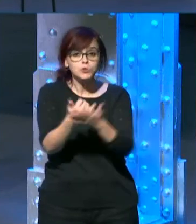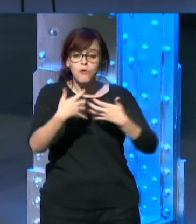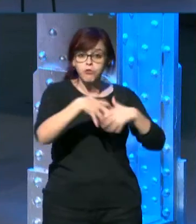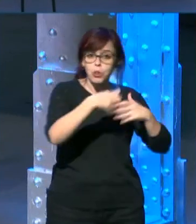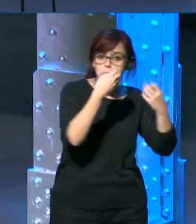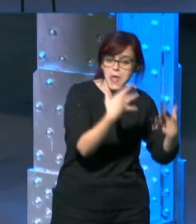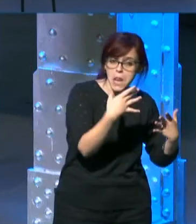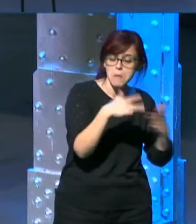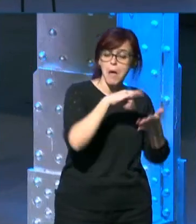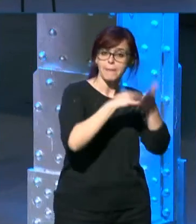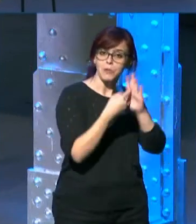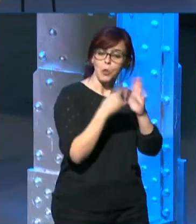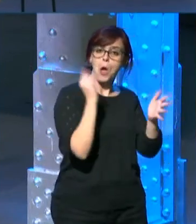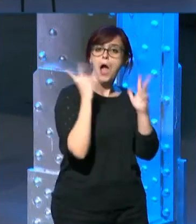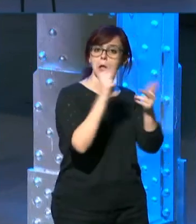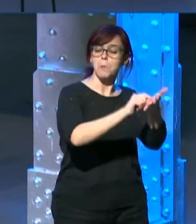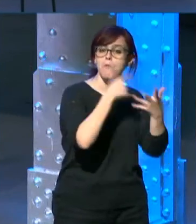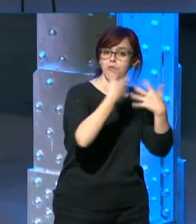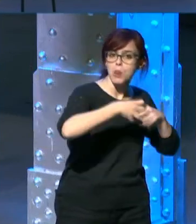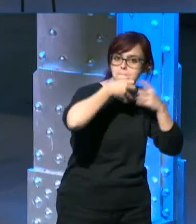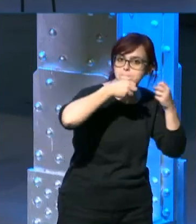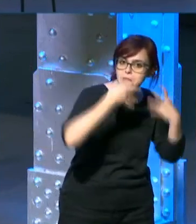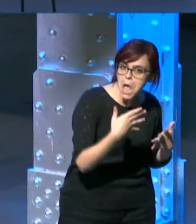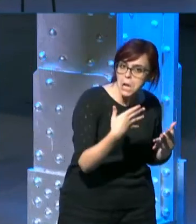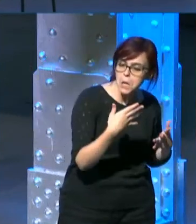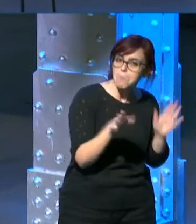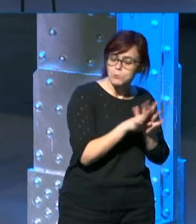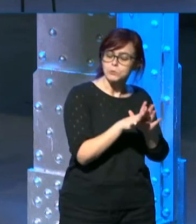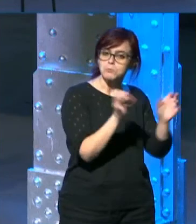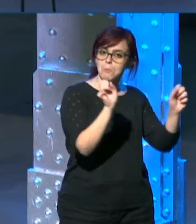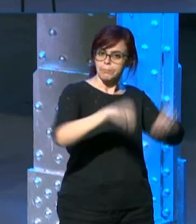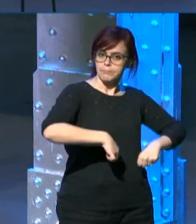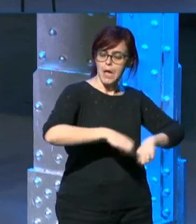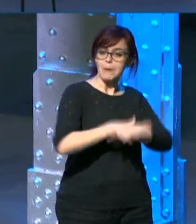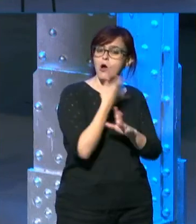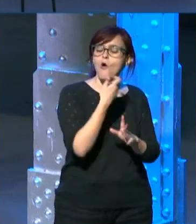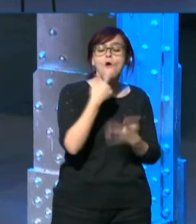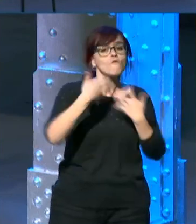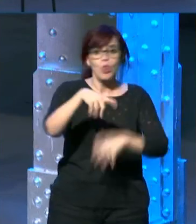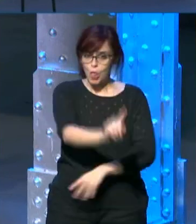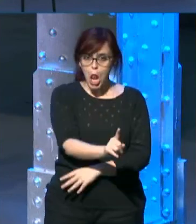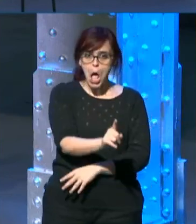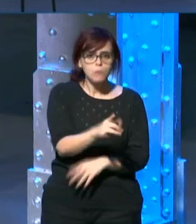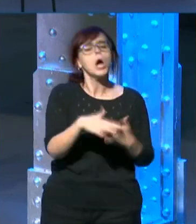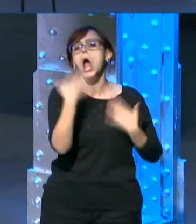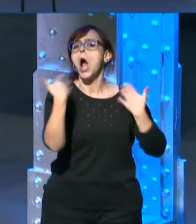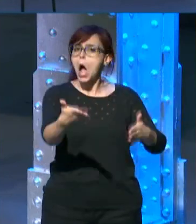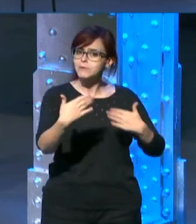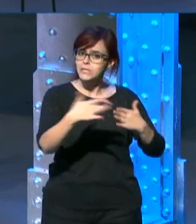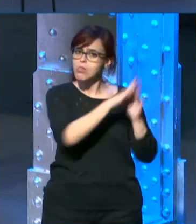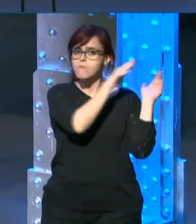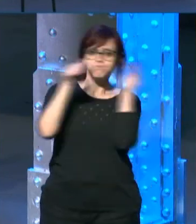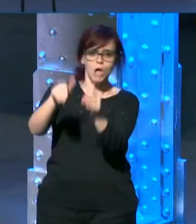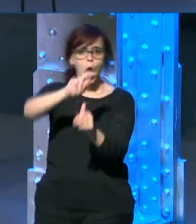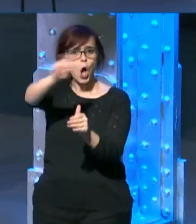nos aplica, vemos que está encajando o no, porque acertar siempre en la primera es, por no decir imposible, muy difícil, ¿no? Entonces, lo que hay que